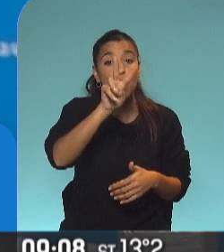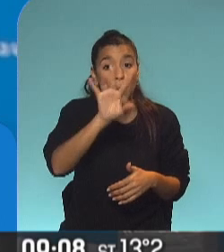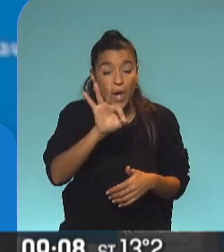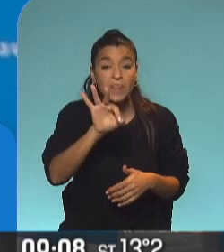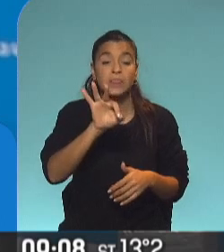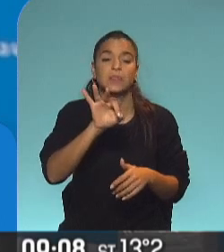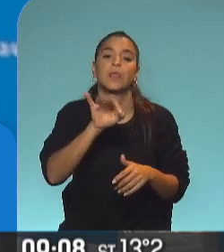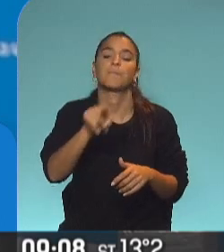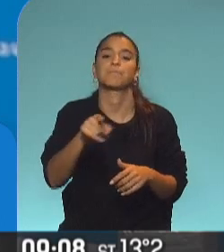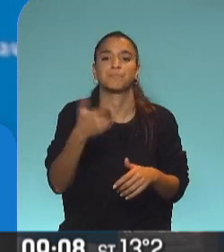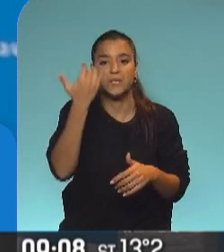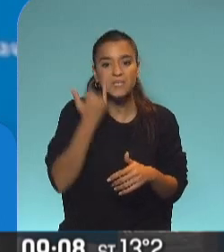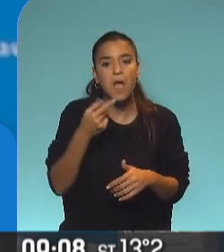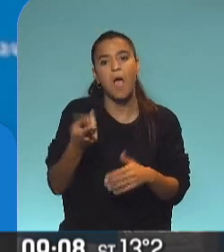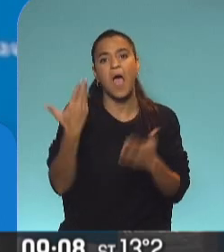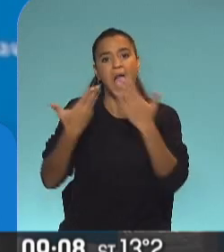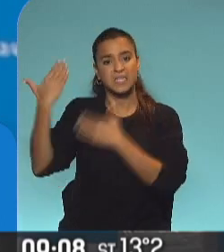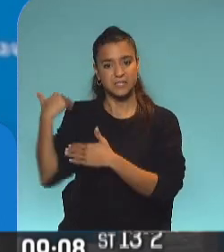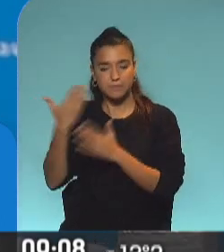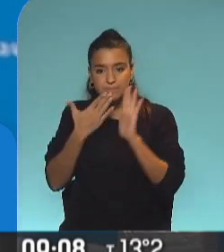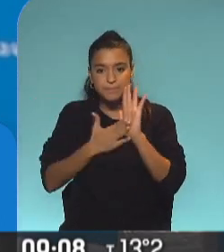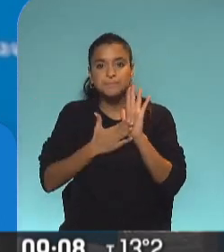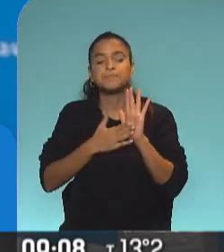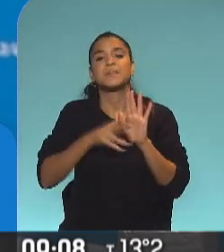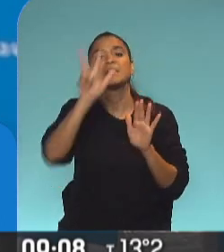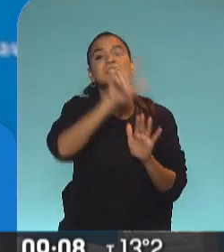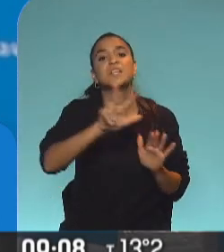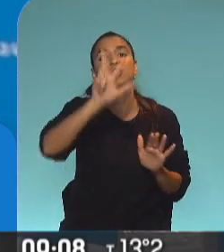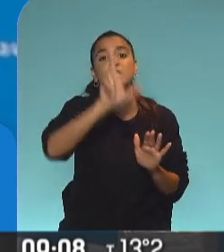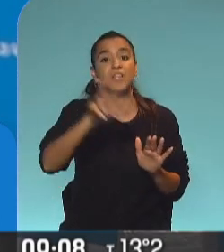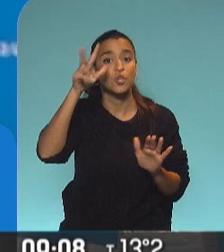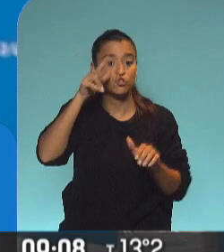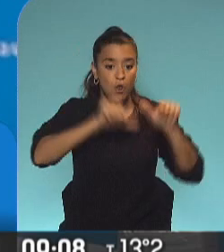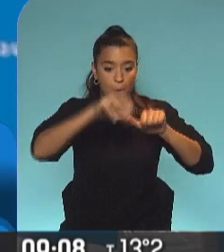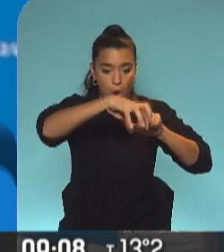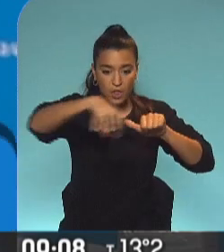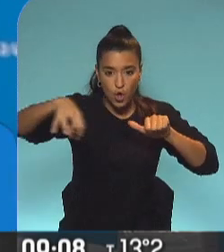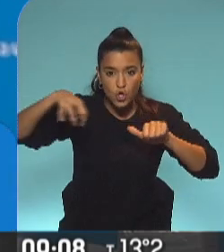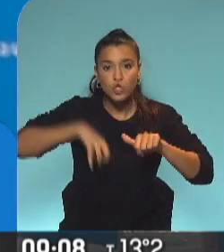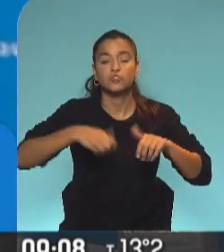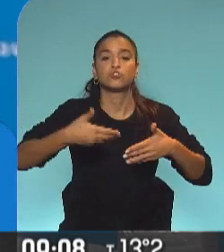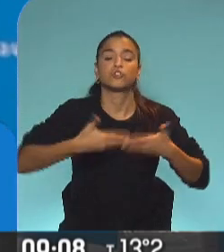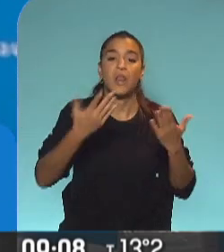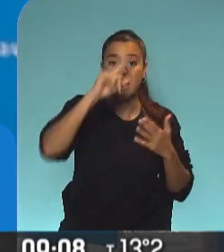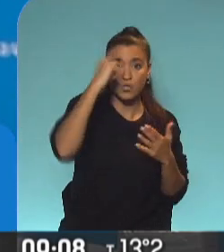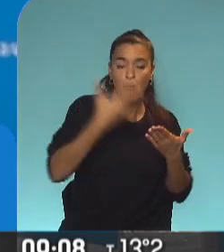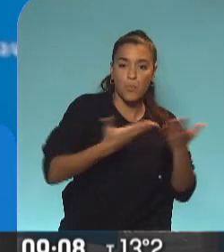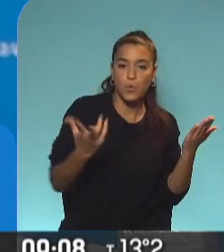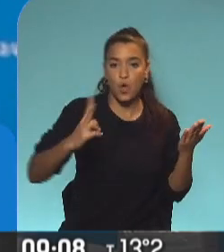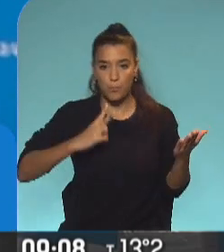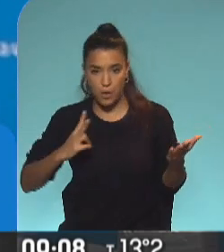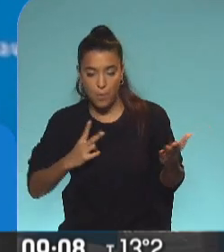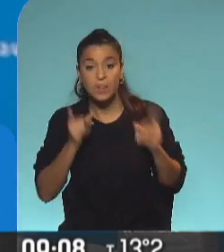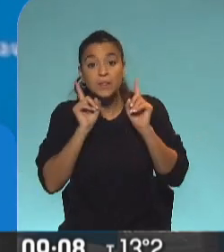7.120 muestras han sido procesadas en la jornada de ayer por la red de 338 laboratorios nacionales, públicos y privados, y nos